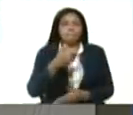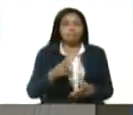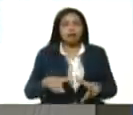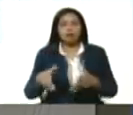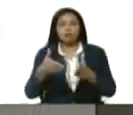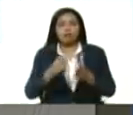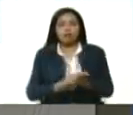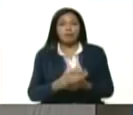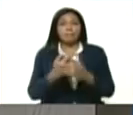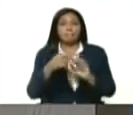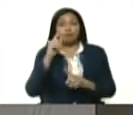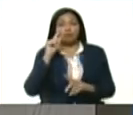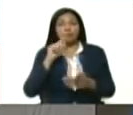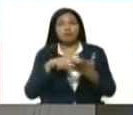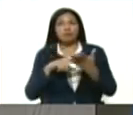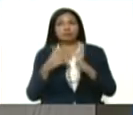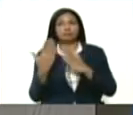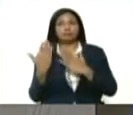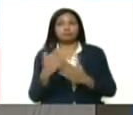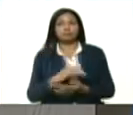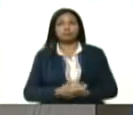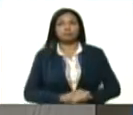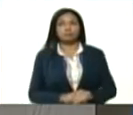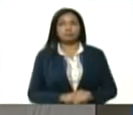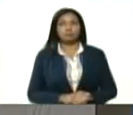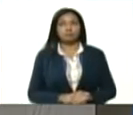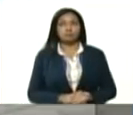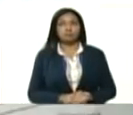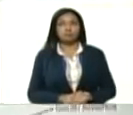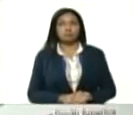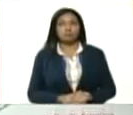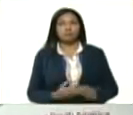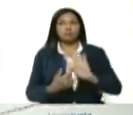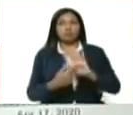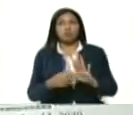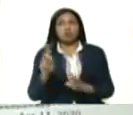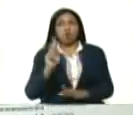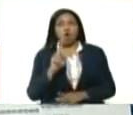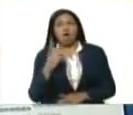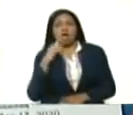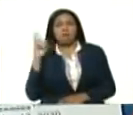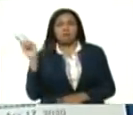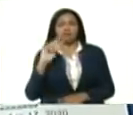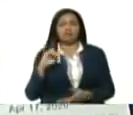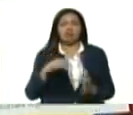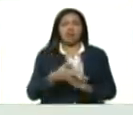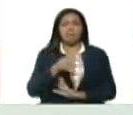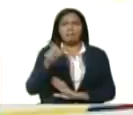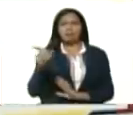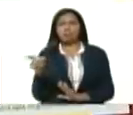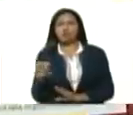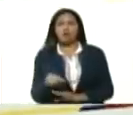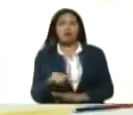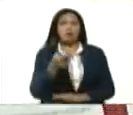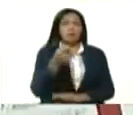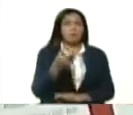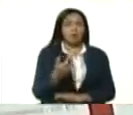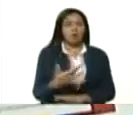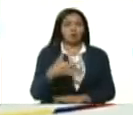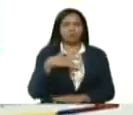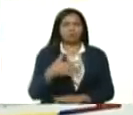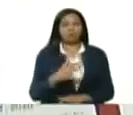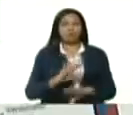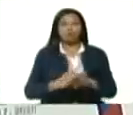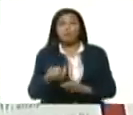Pero fíjense, si han señalado, no, que Venezuela, que entonces que los pacientes son muy pocos porque